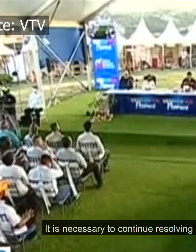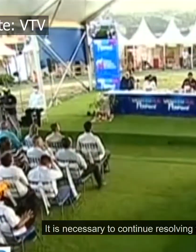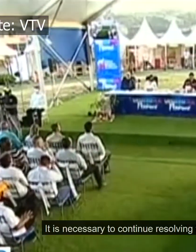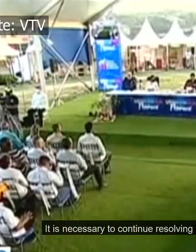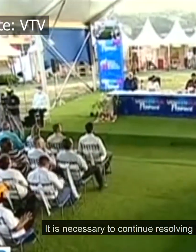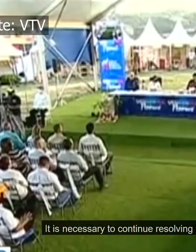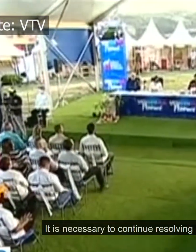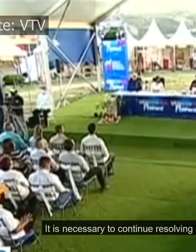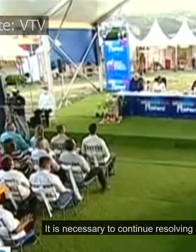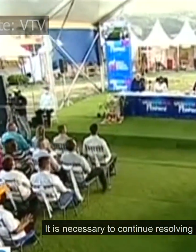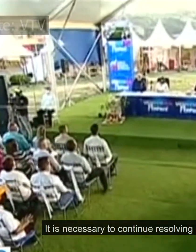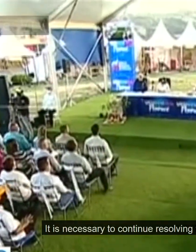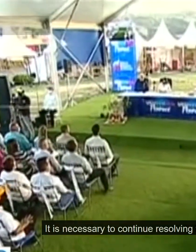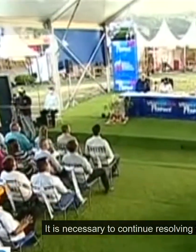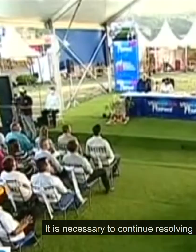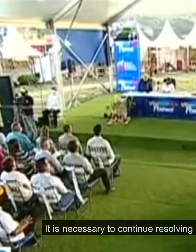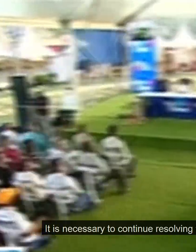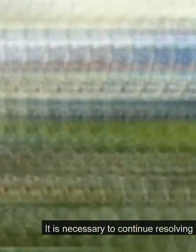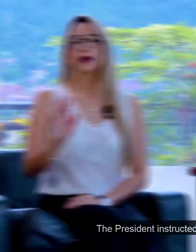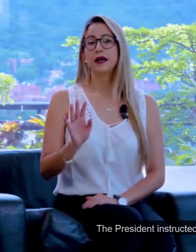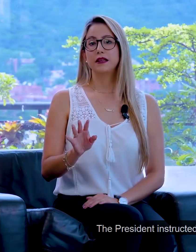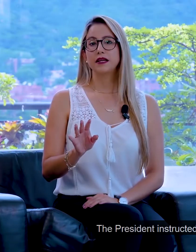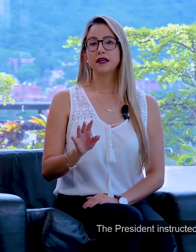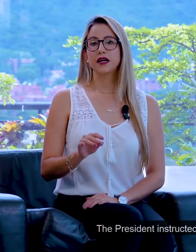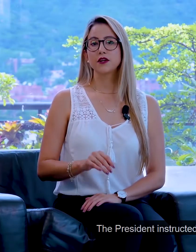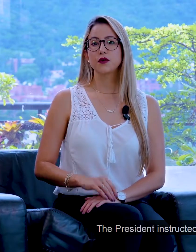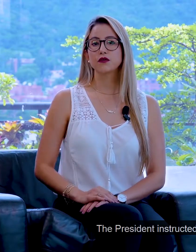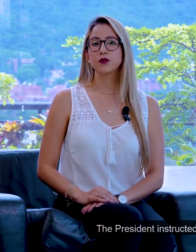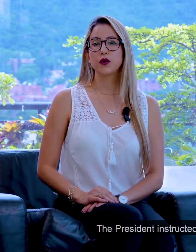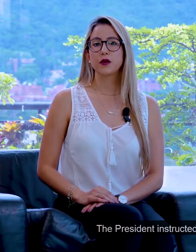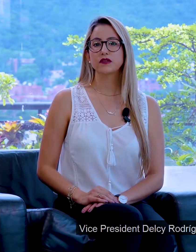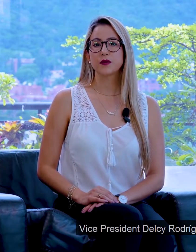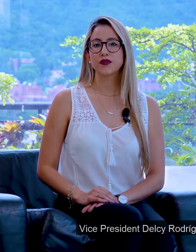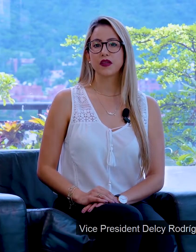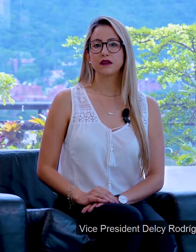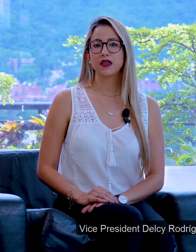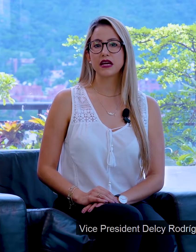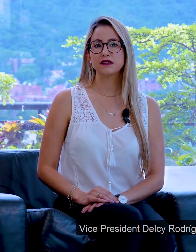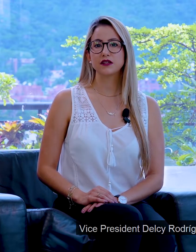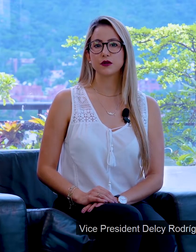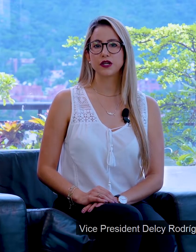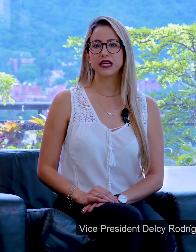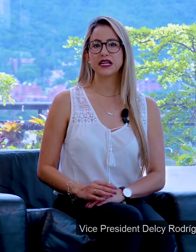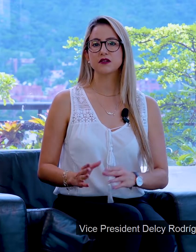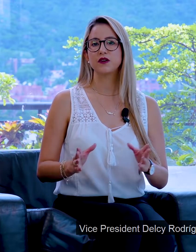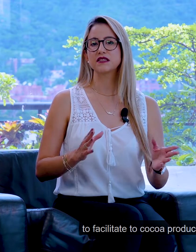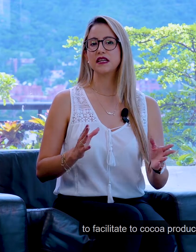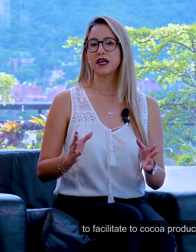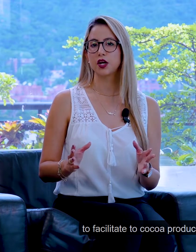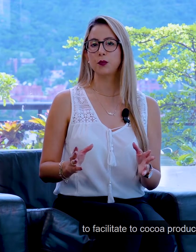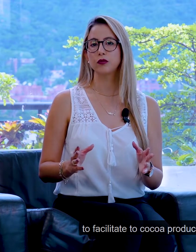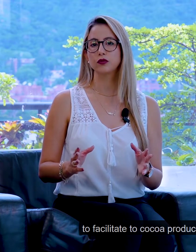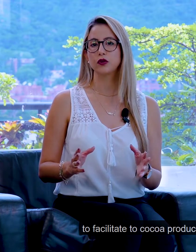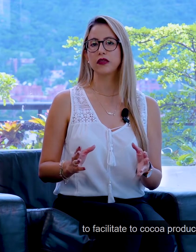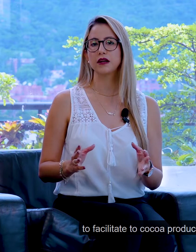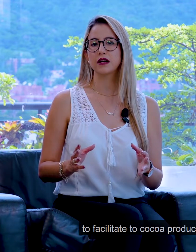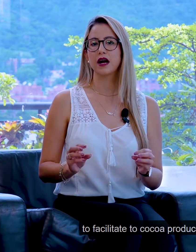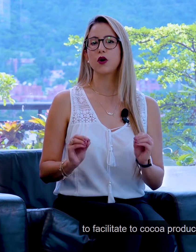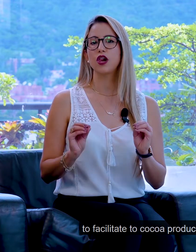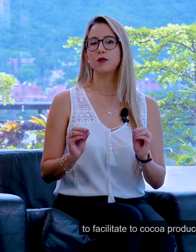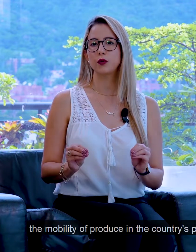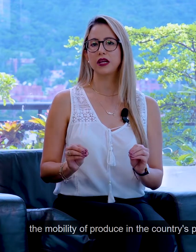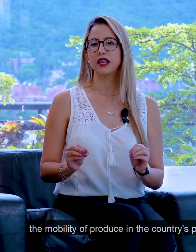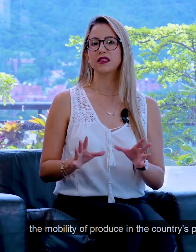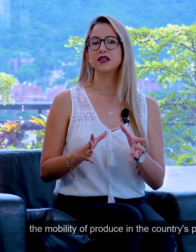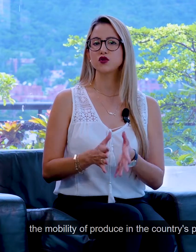Hay que seguir resolviendo las facilidades. El dignatario instruyó a la vicepresidenta Delcy Rodríguez facilitar a los productores del